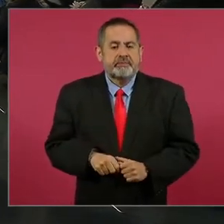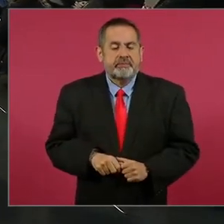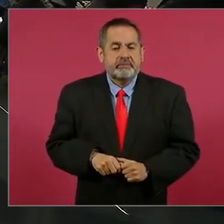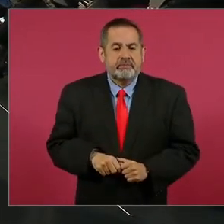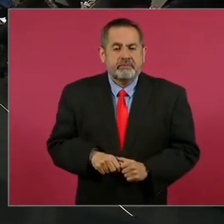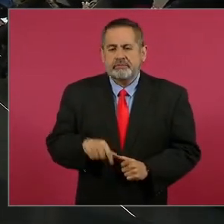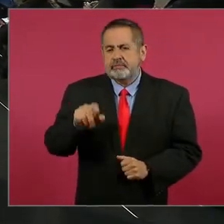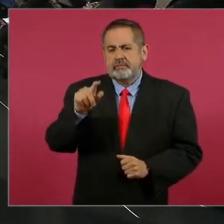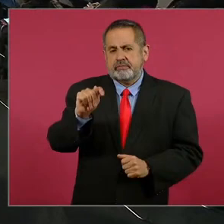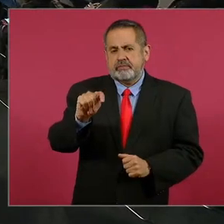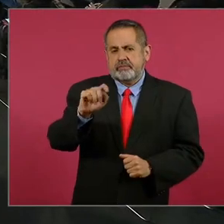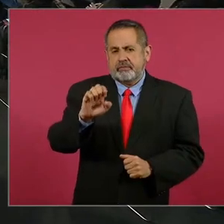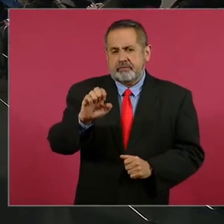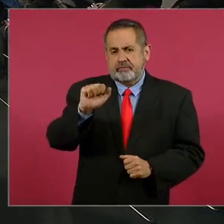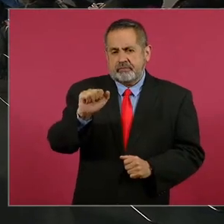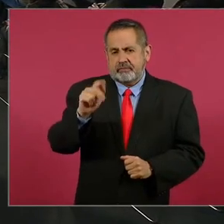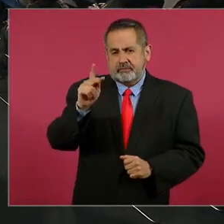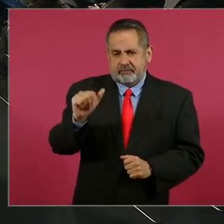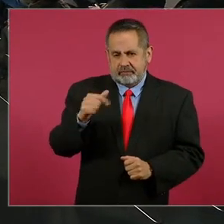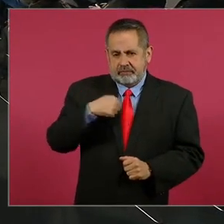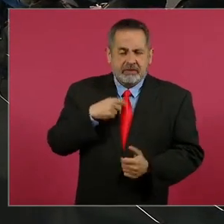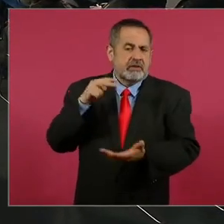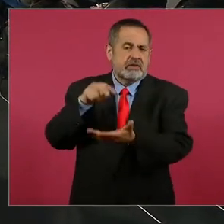en Teapa,